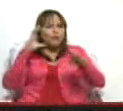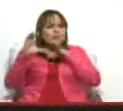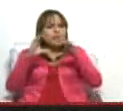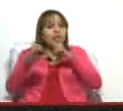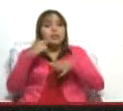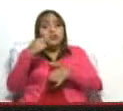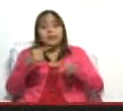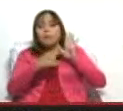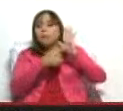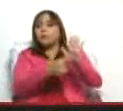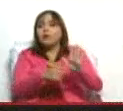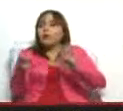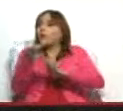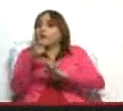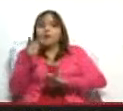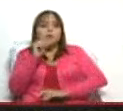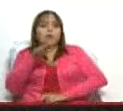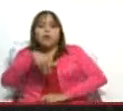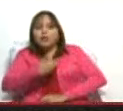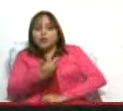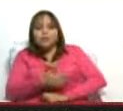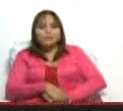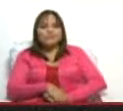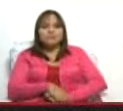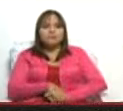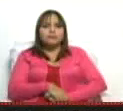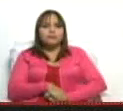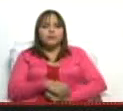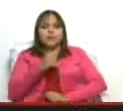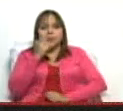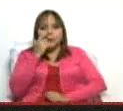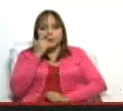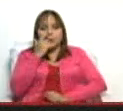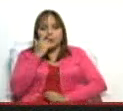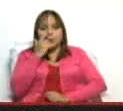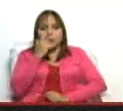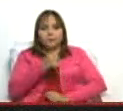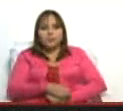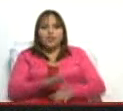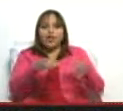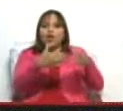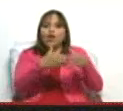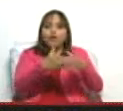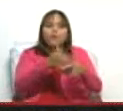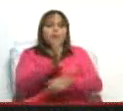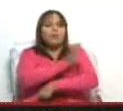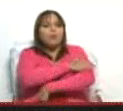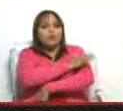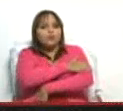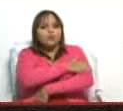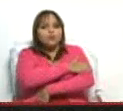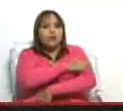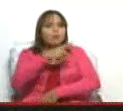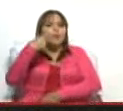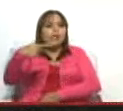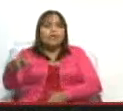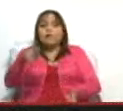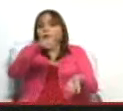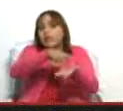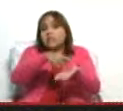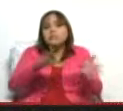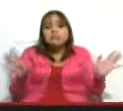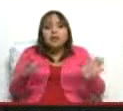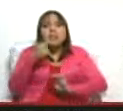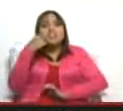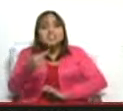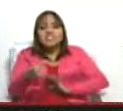hace ver que el gobierno no quiere dejar que los partidos y dirigentes de políticos participen y exponen